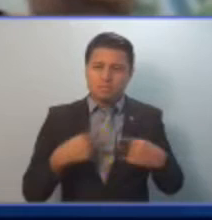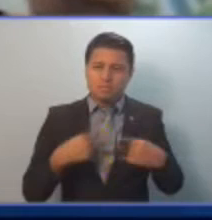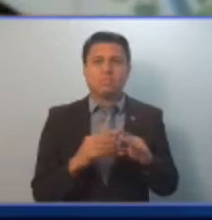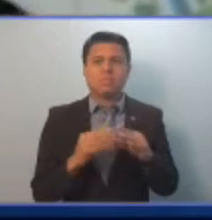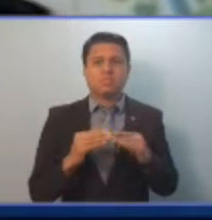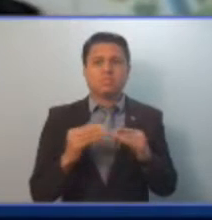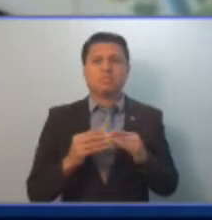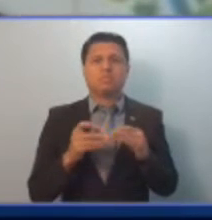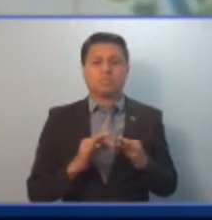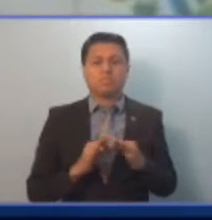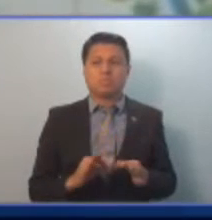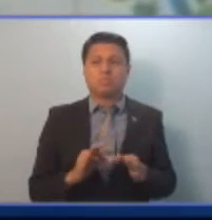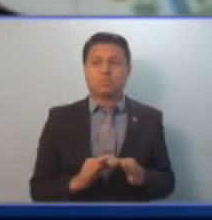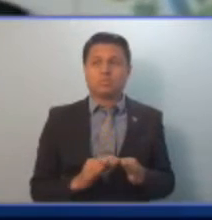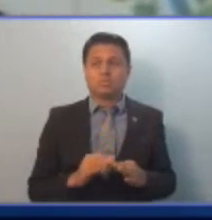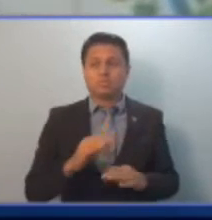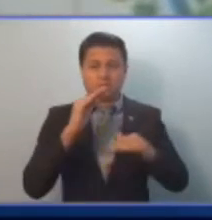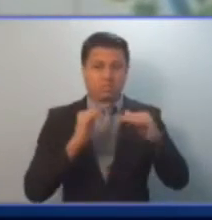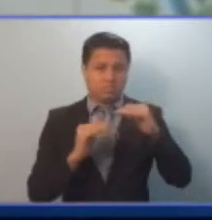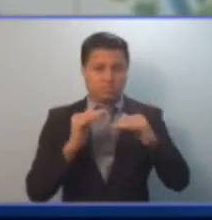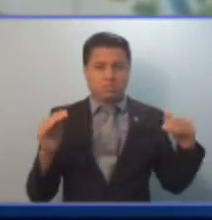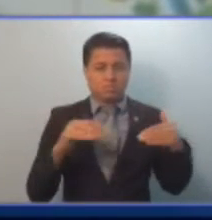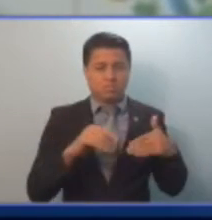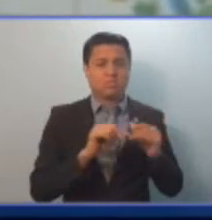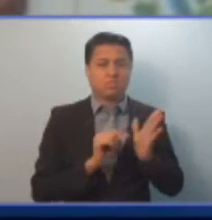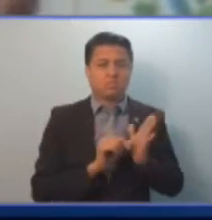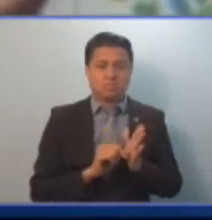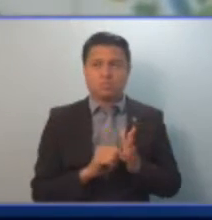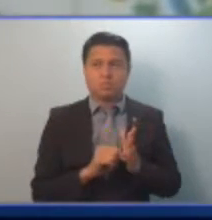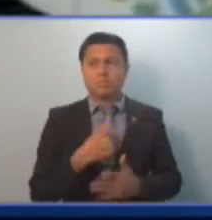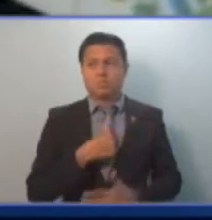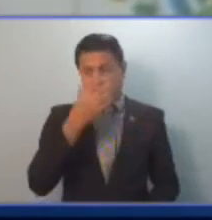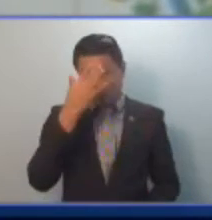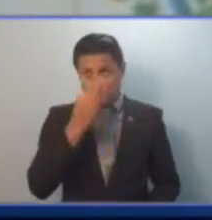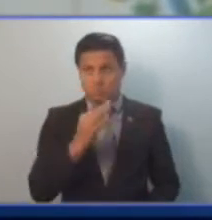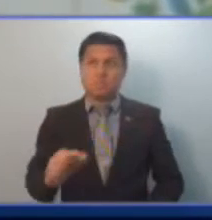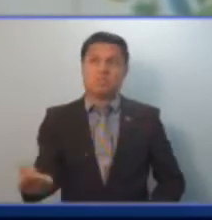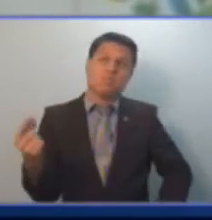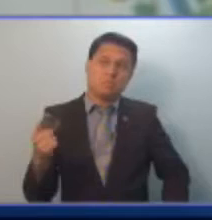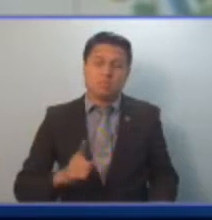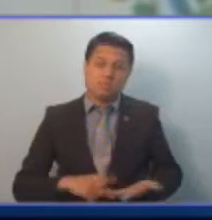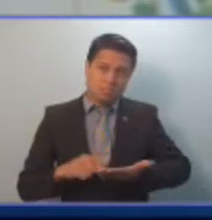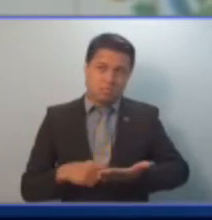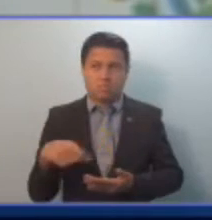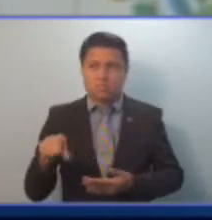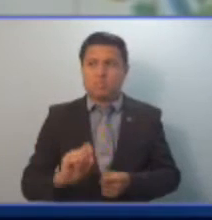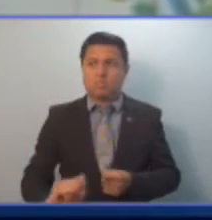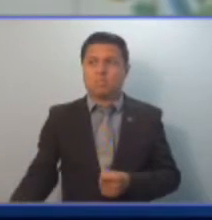cierta tensión al órgano legislativo, y creo que a veces pueden sentir ustedes como asfixia en la